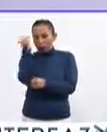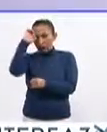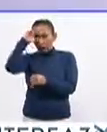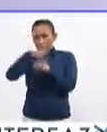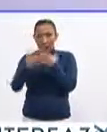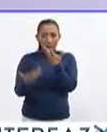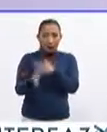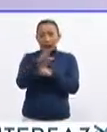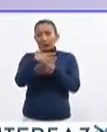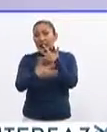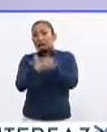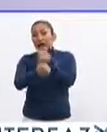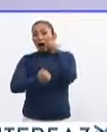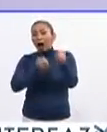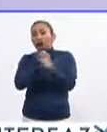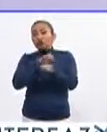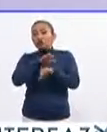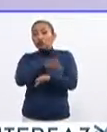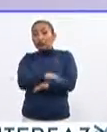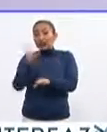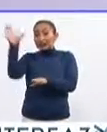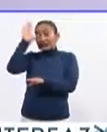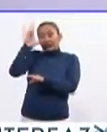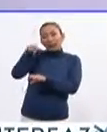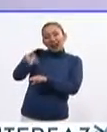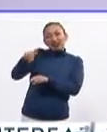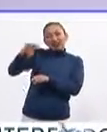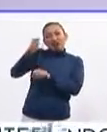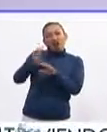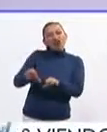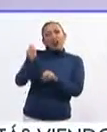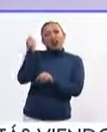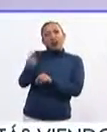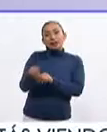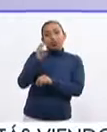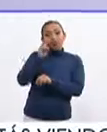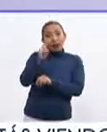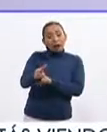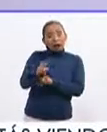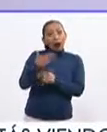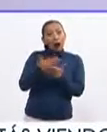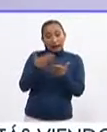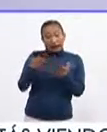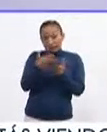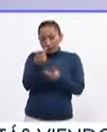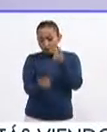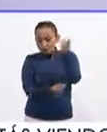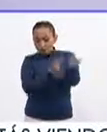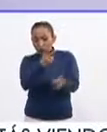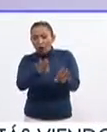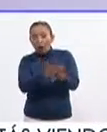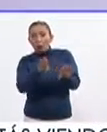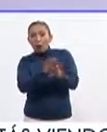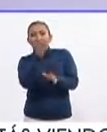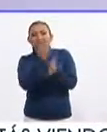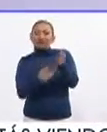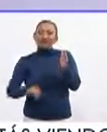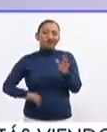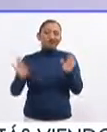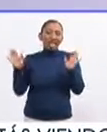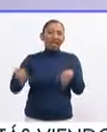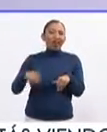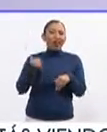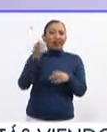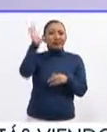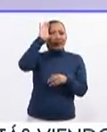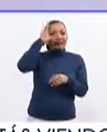de alrededor de 15 años en relación con las ciencias y con la tecnología, observándose en esta encuesta cómo la falta de interés de los